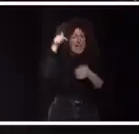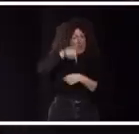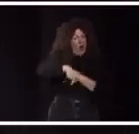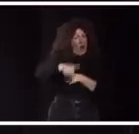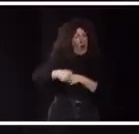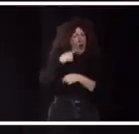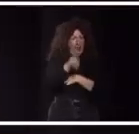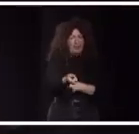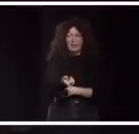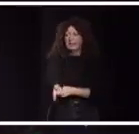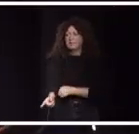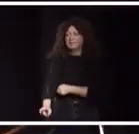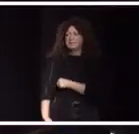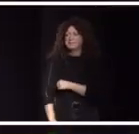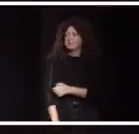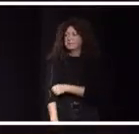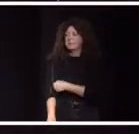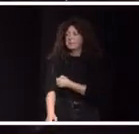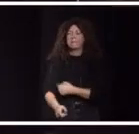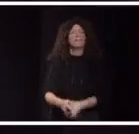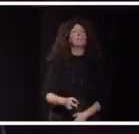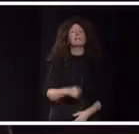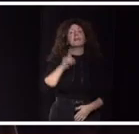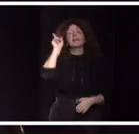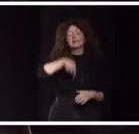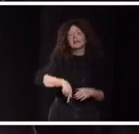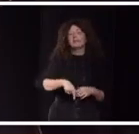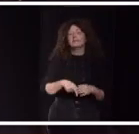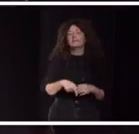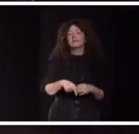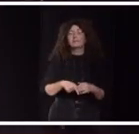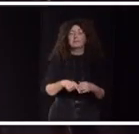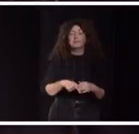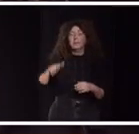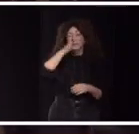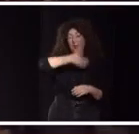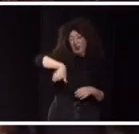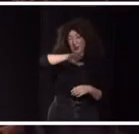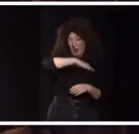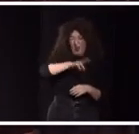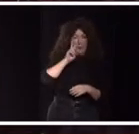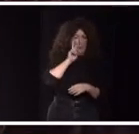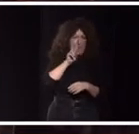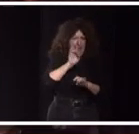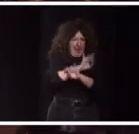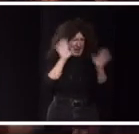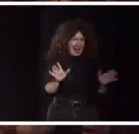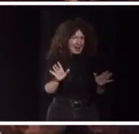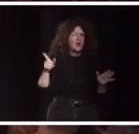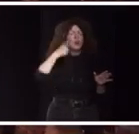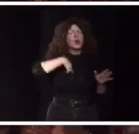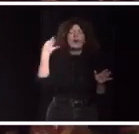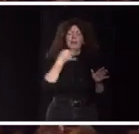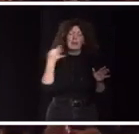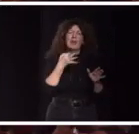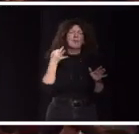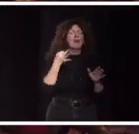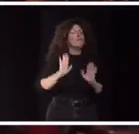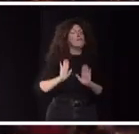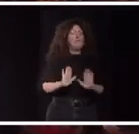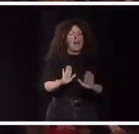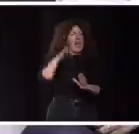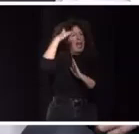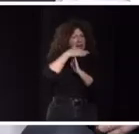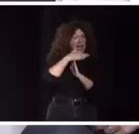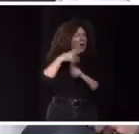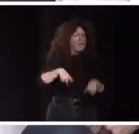hoy. Y gracias también a todas las que habéis visto claro que teníamos que frenar en seco